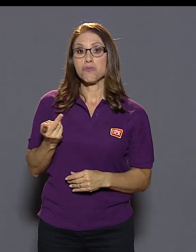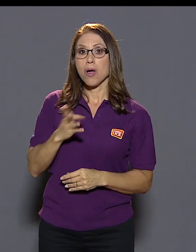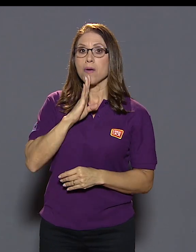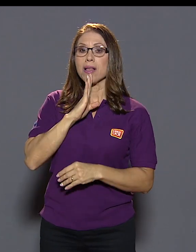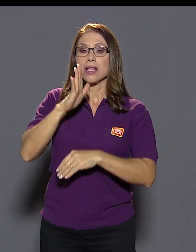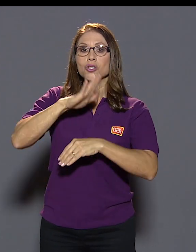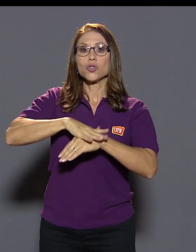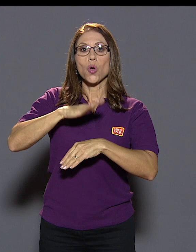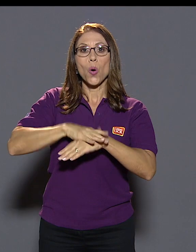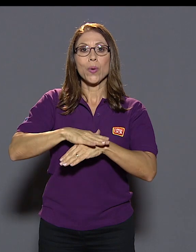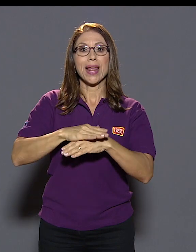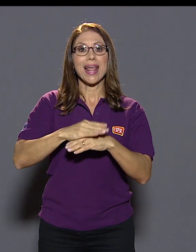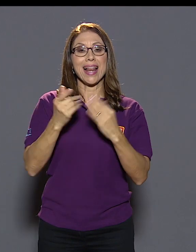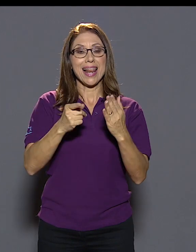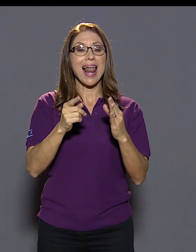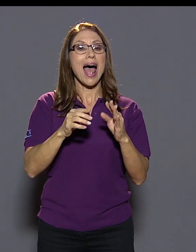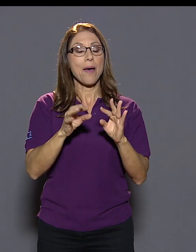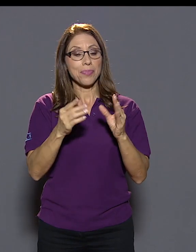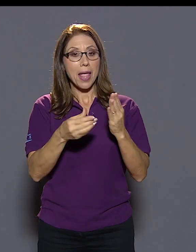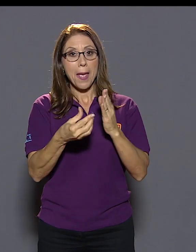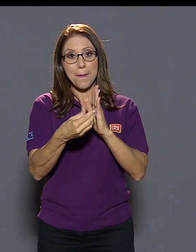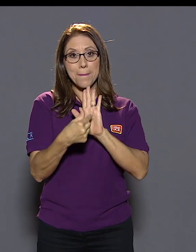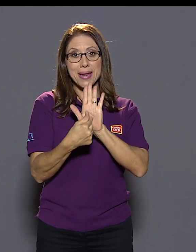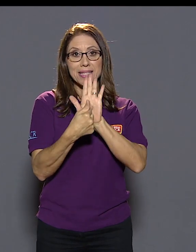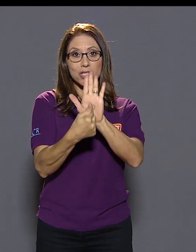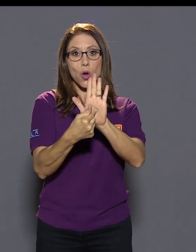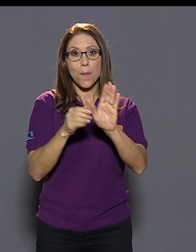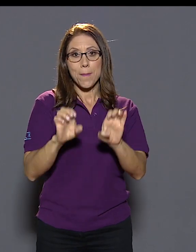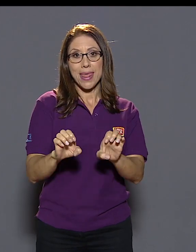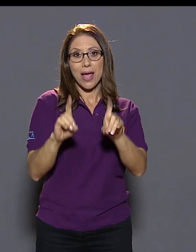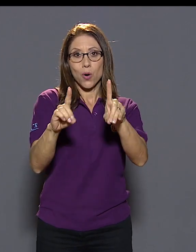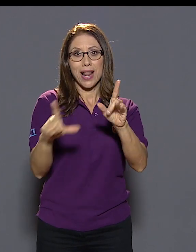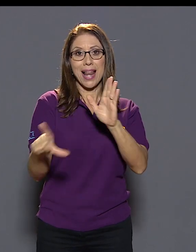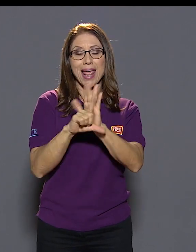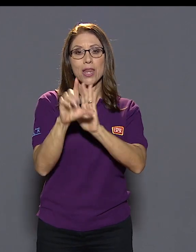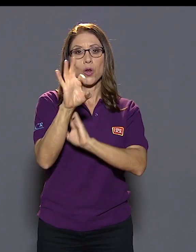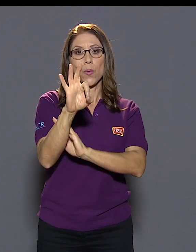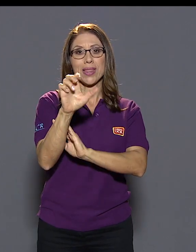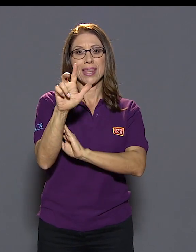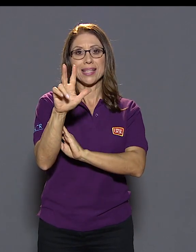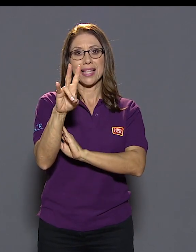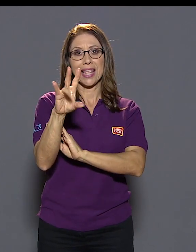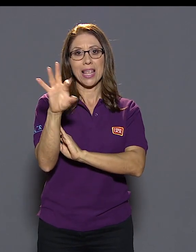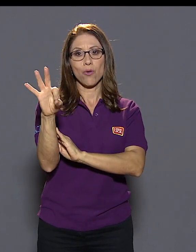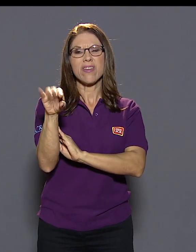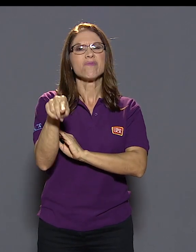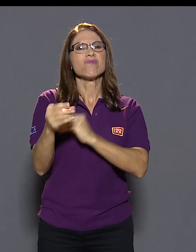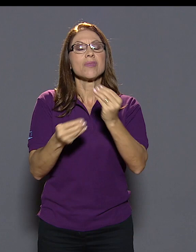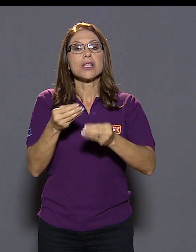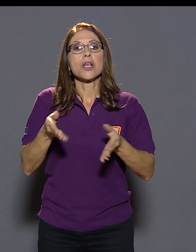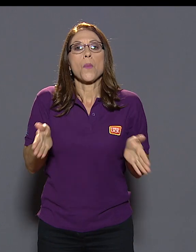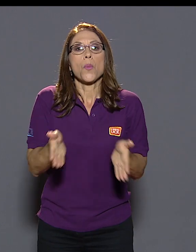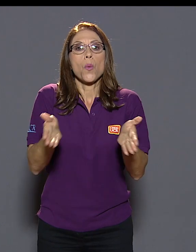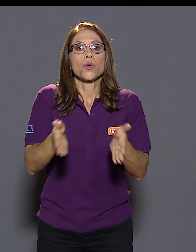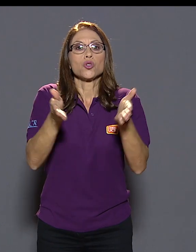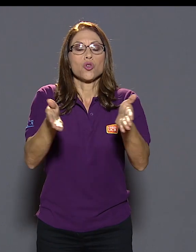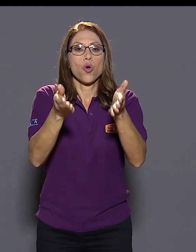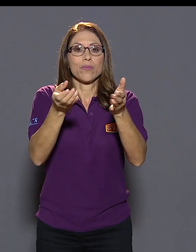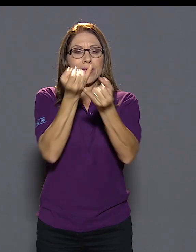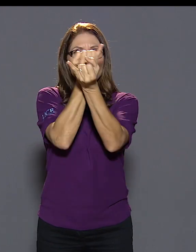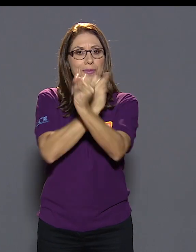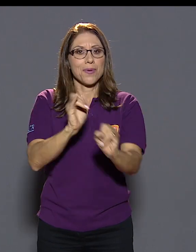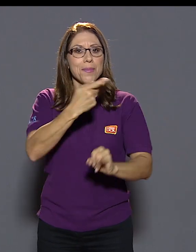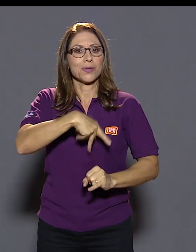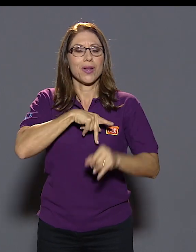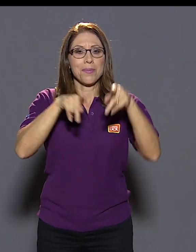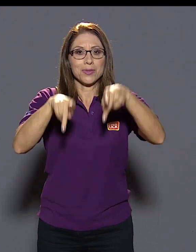la presentación de la versión pedagógica de la Ley 9379, que es la Ley de Promoción de la Autonomía Personal de las Personas